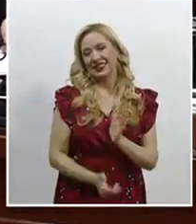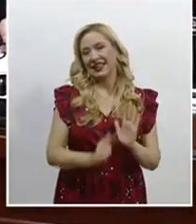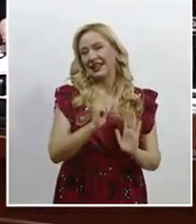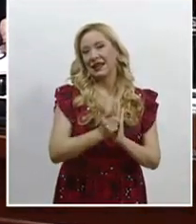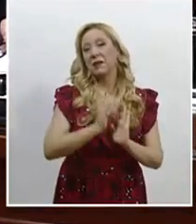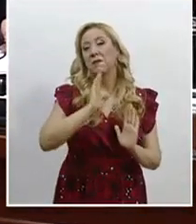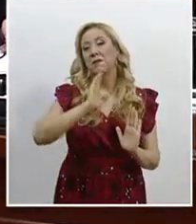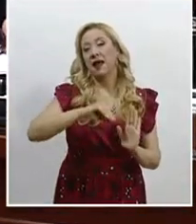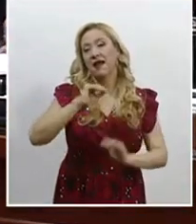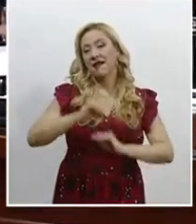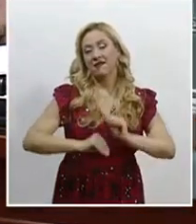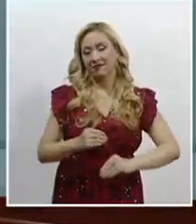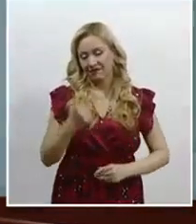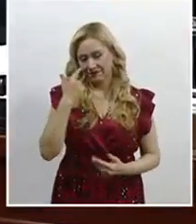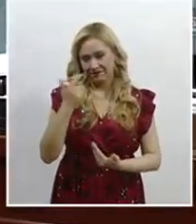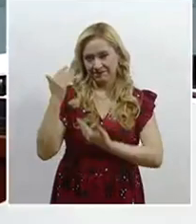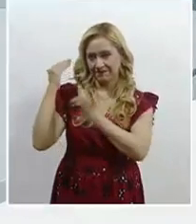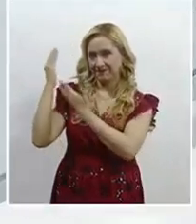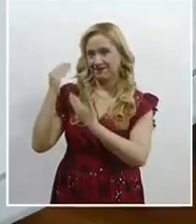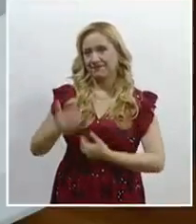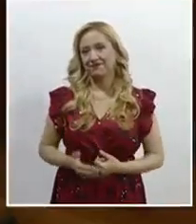Estos fueron algunos de los argumentos.